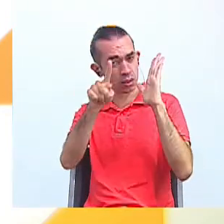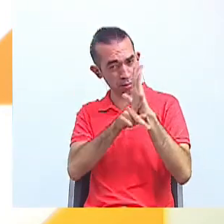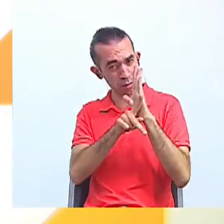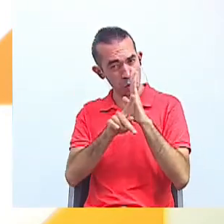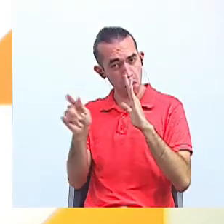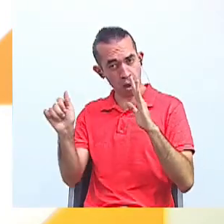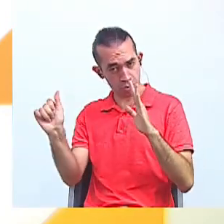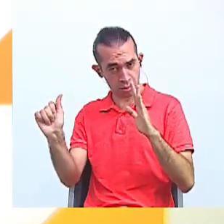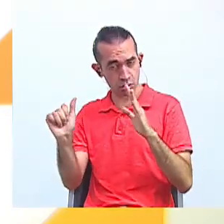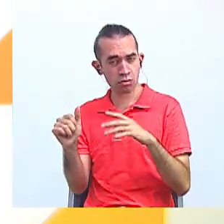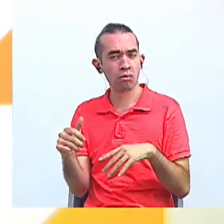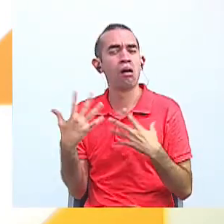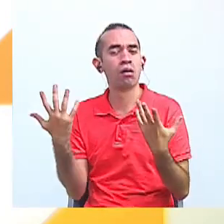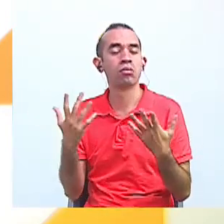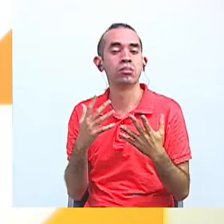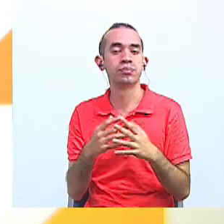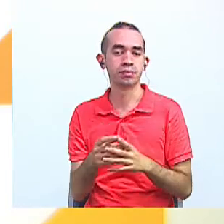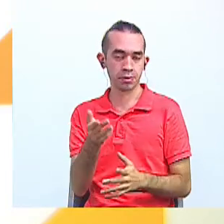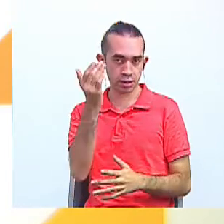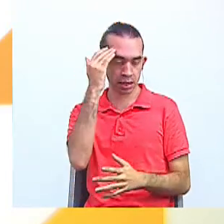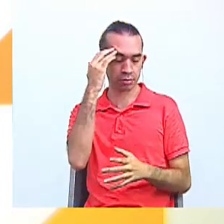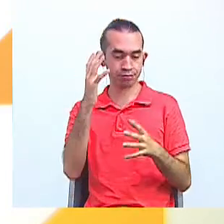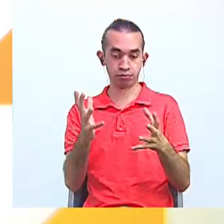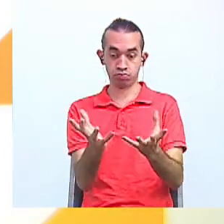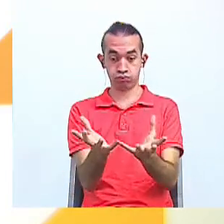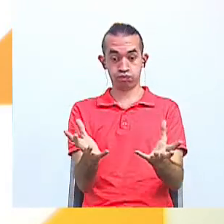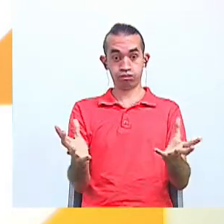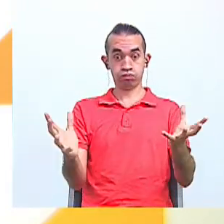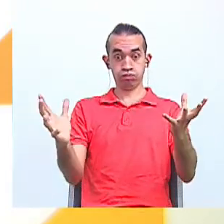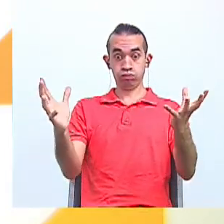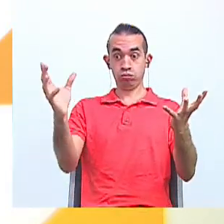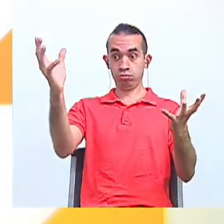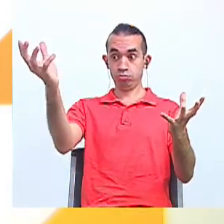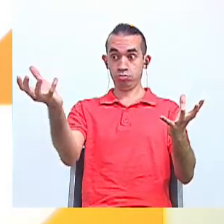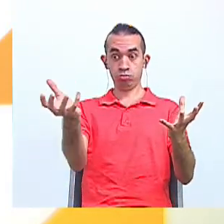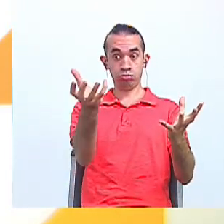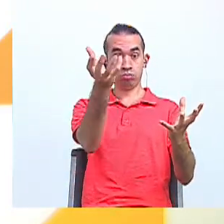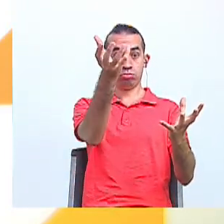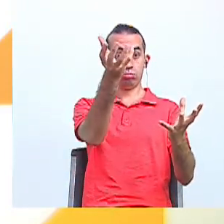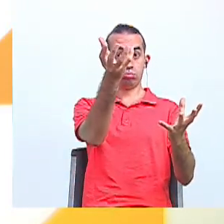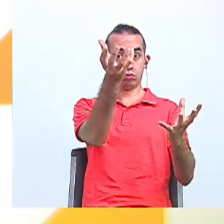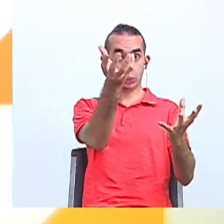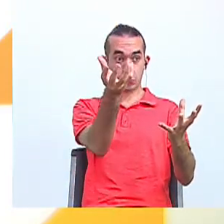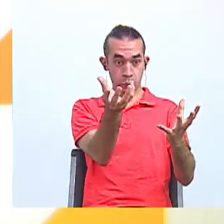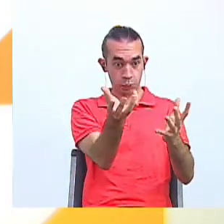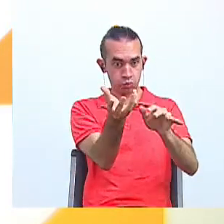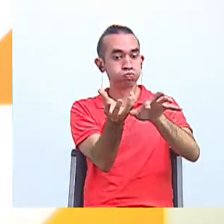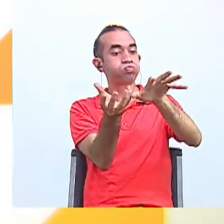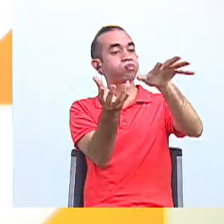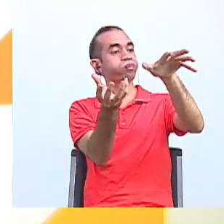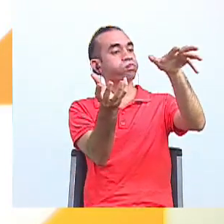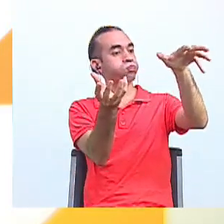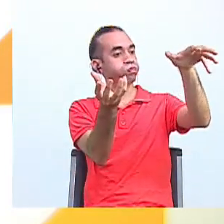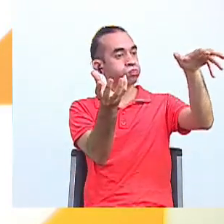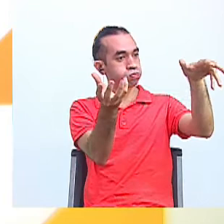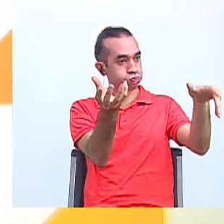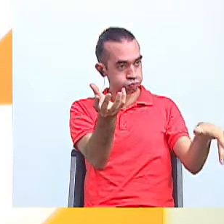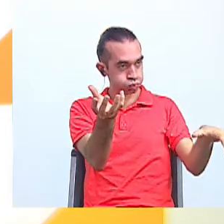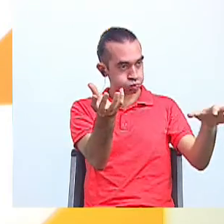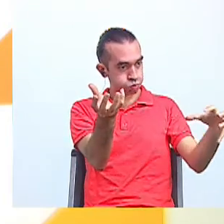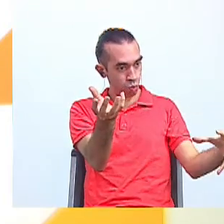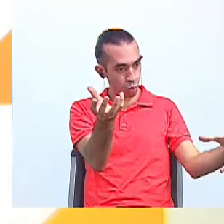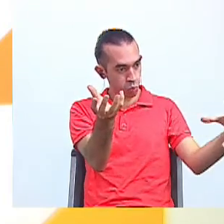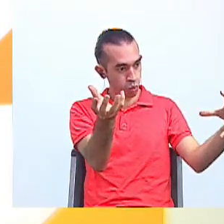Arquímedes. Dice que todo cuerpo sumergido parcial o totalmente en un fluido experimenta una fuerza de